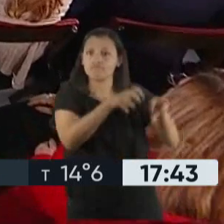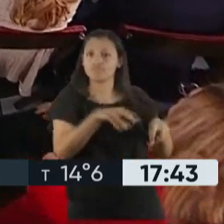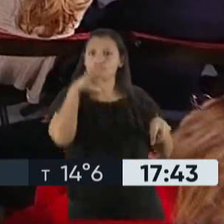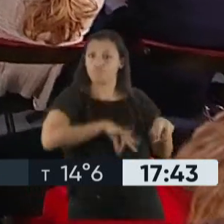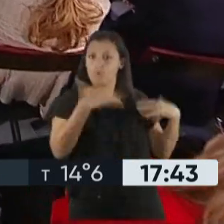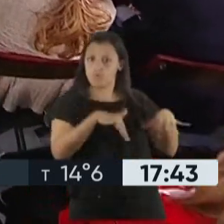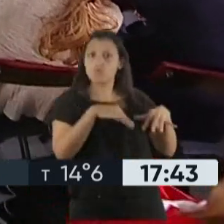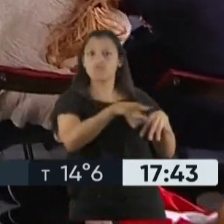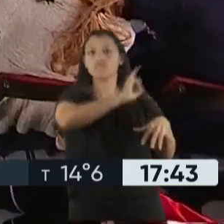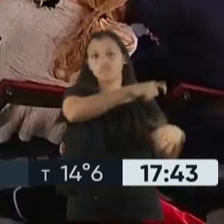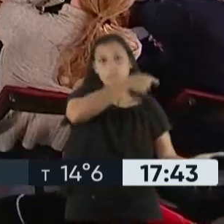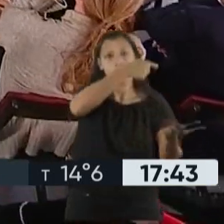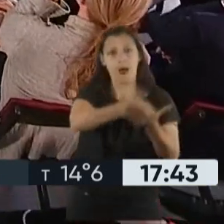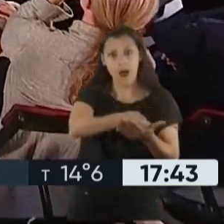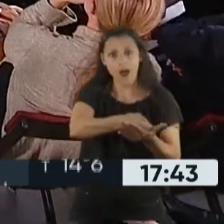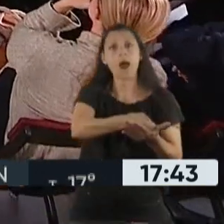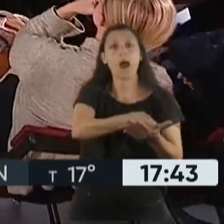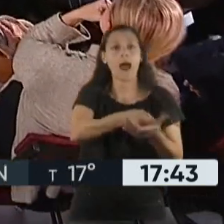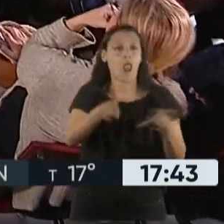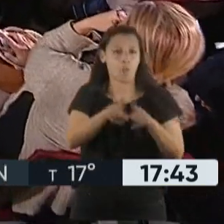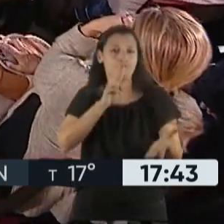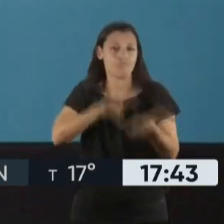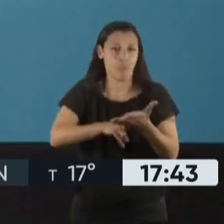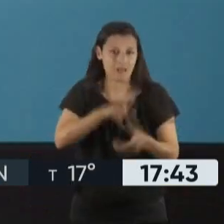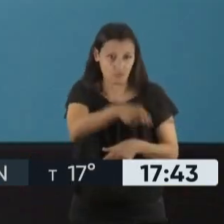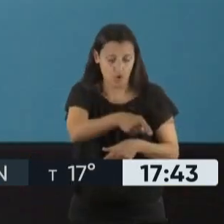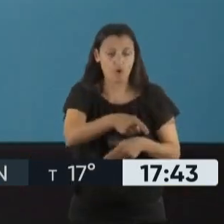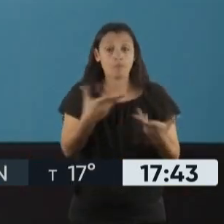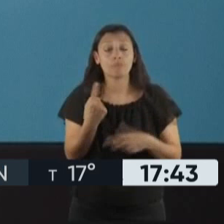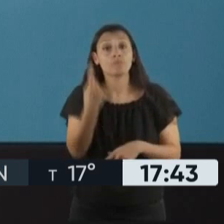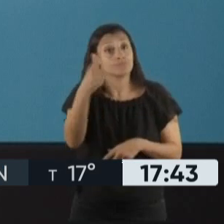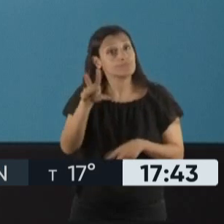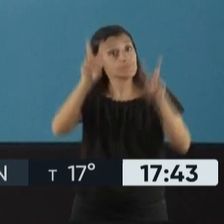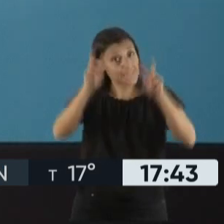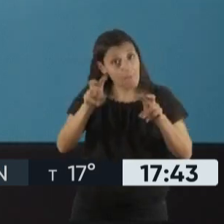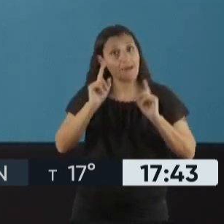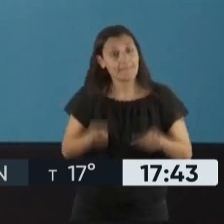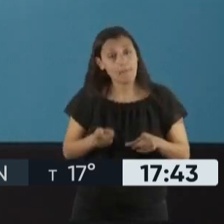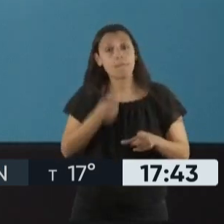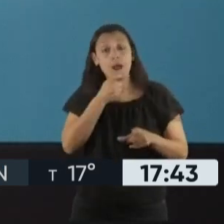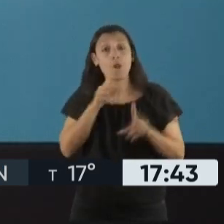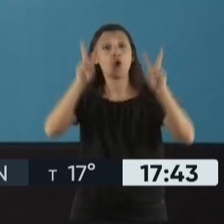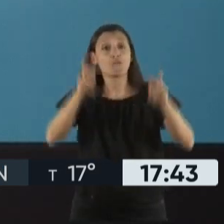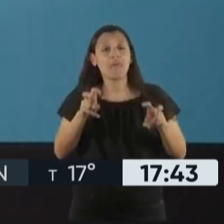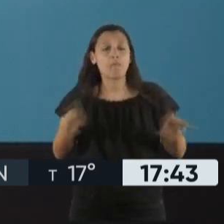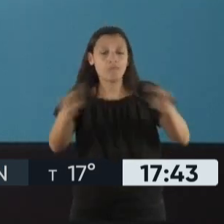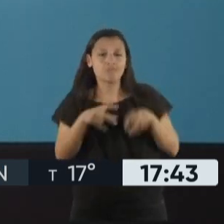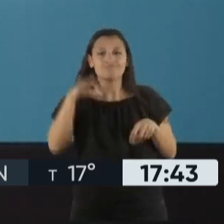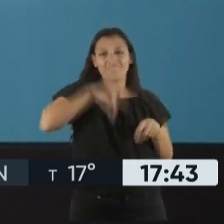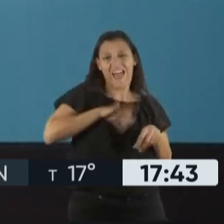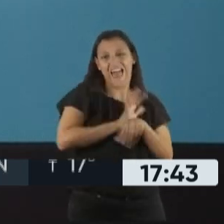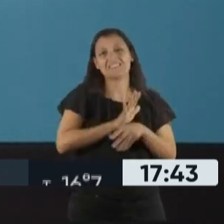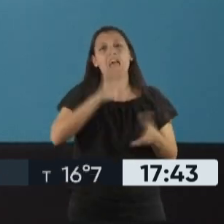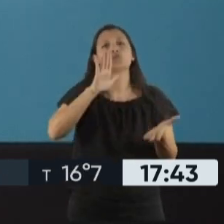que justamente denote renta inesperada. Una condición es que el margen de ganancia, que refiere a la ganancia contable sobre